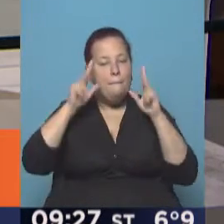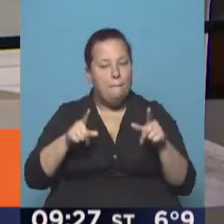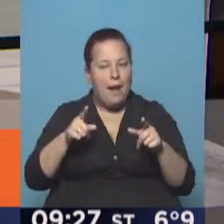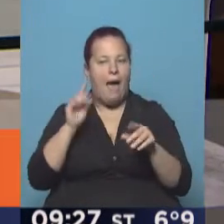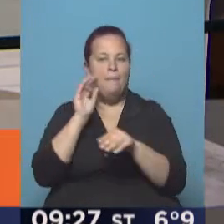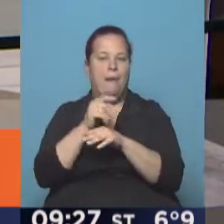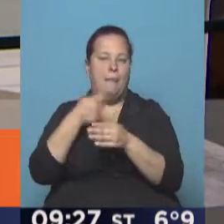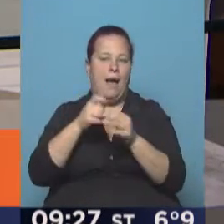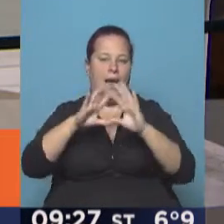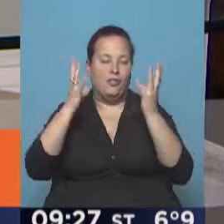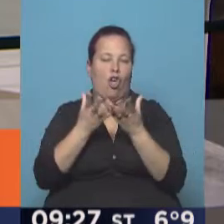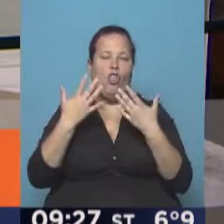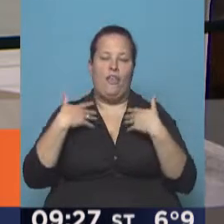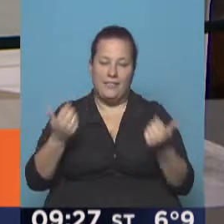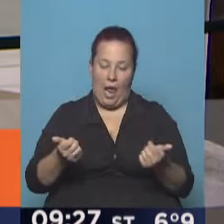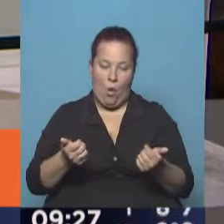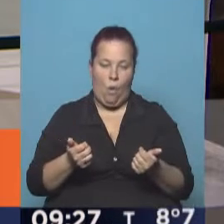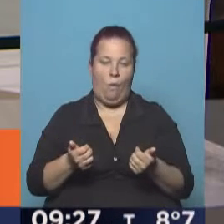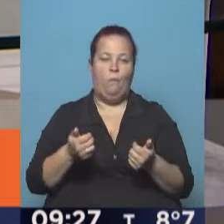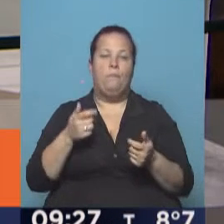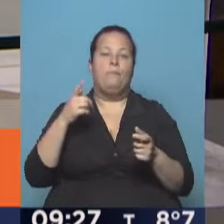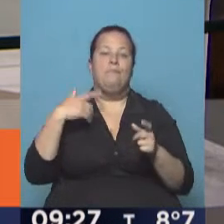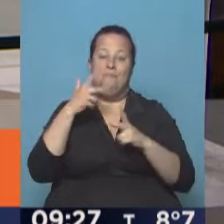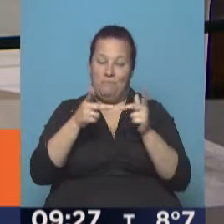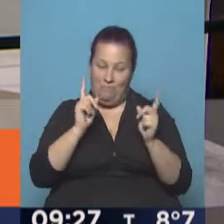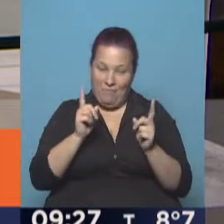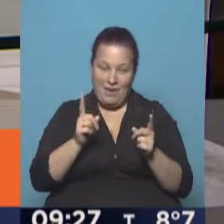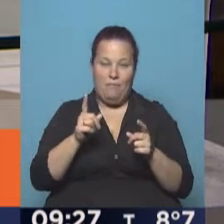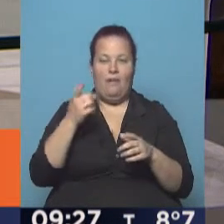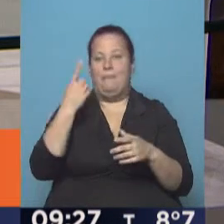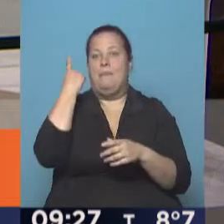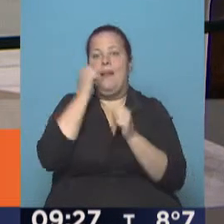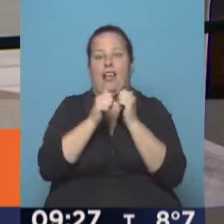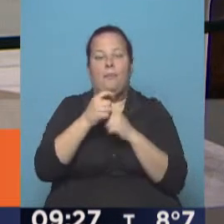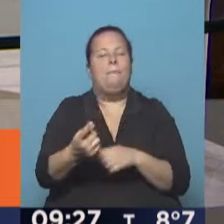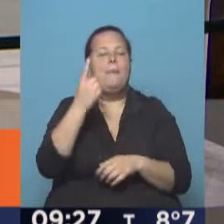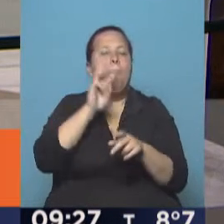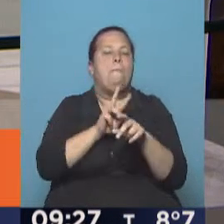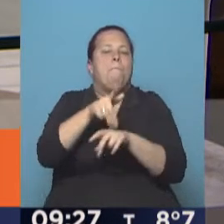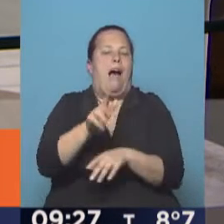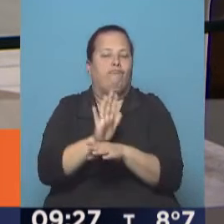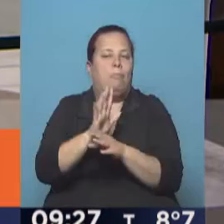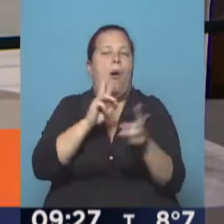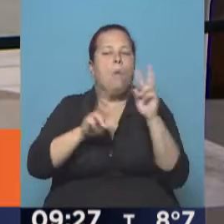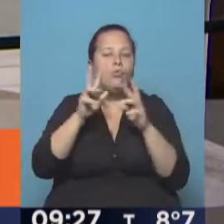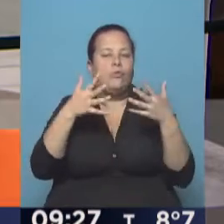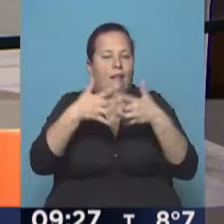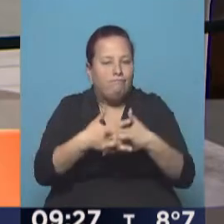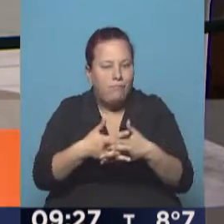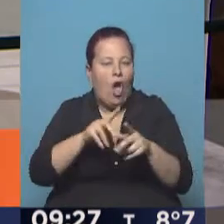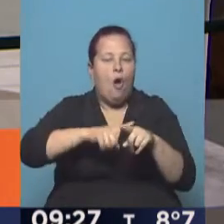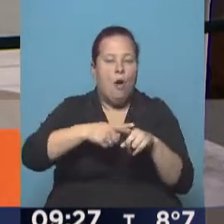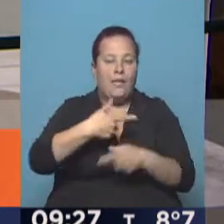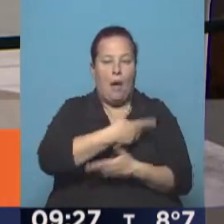de cobertura universal de salud, y que era lo que les decía, es histórico porque es el primer paso para articular